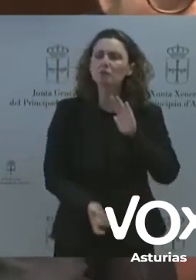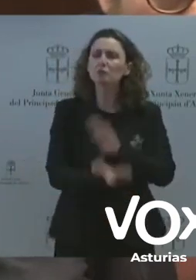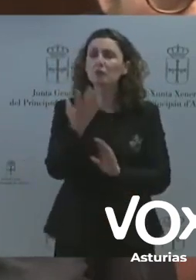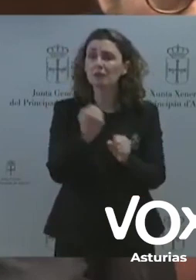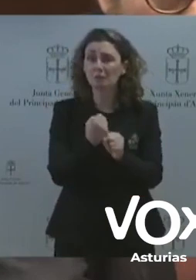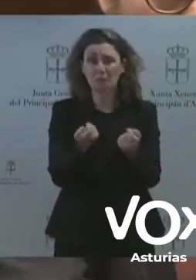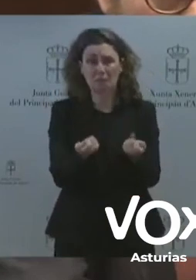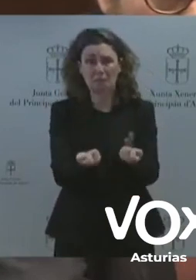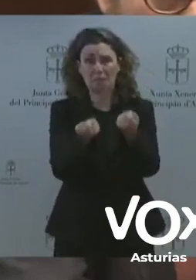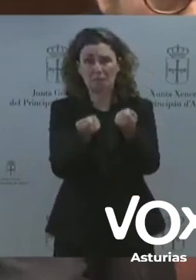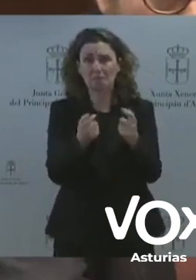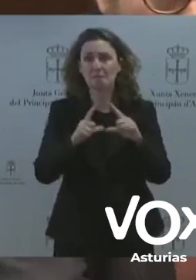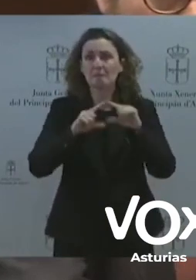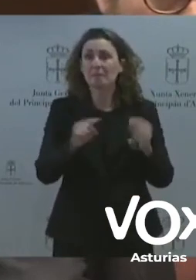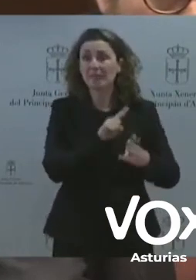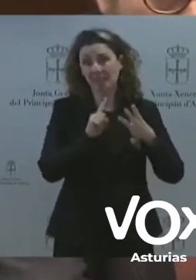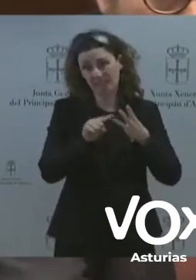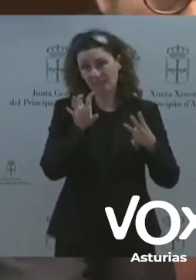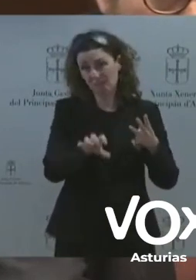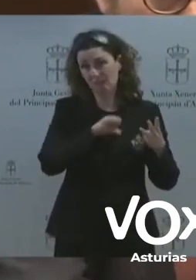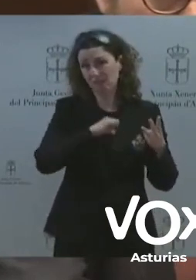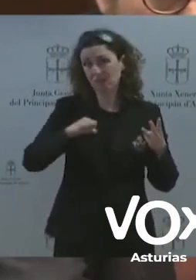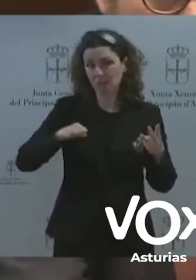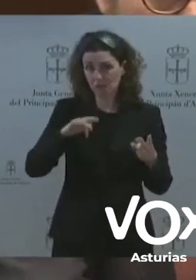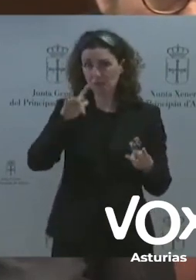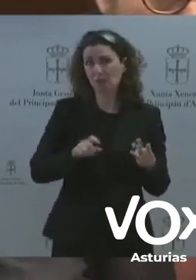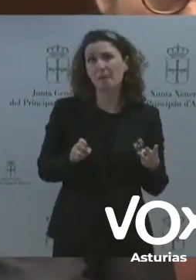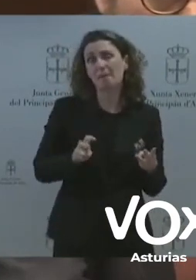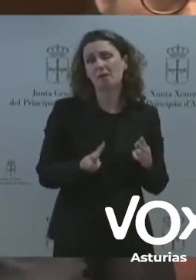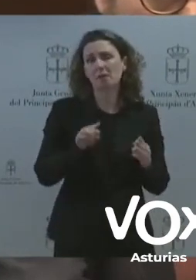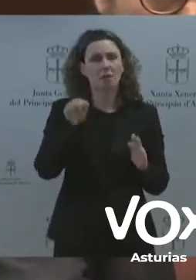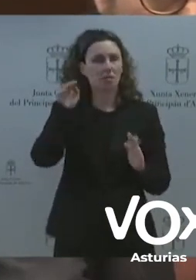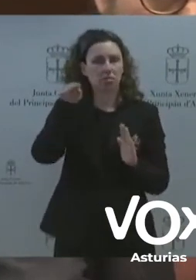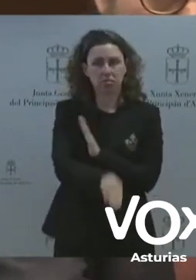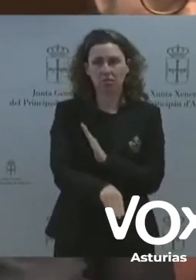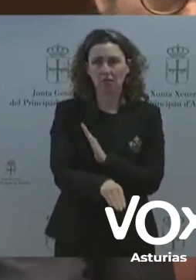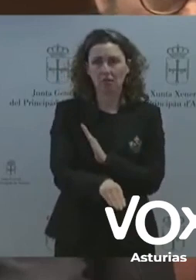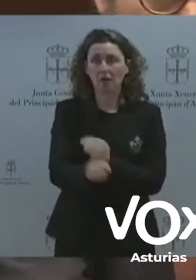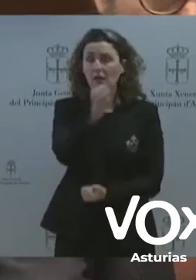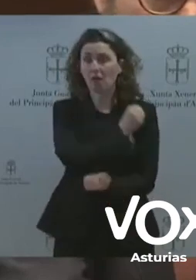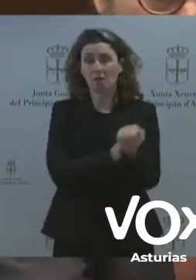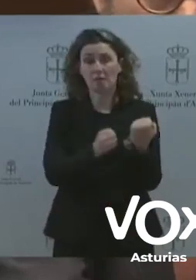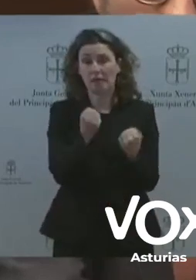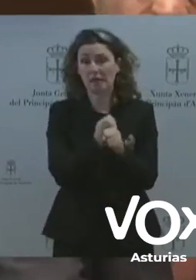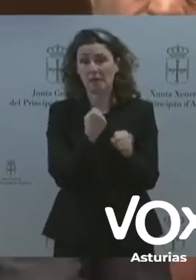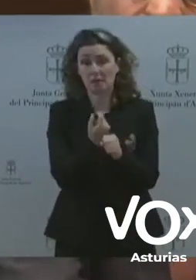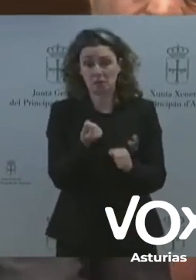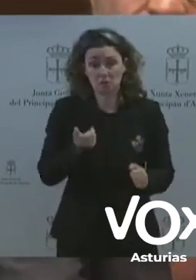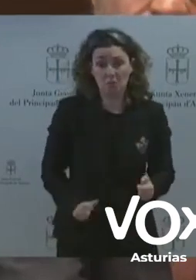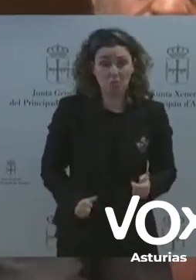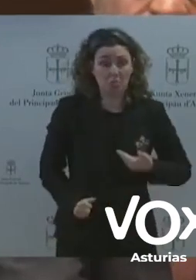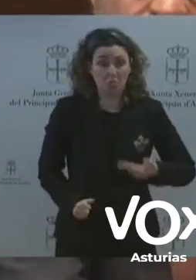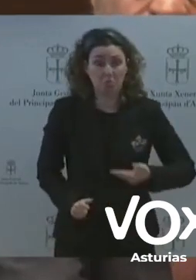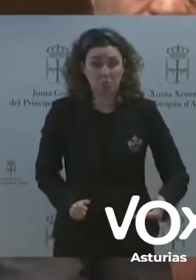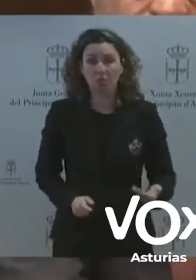comunidad autónoma donde peor evolucionó la población económicamente activa. Asturias tiene el segundo peor dato en cuanto a población ocupada